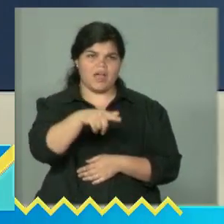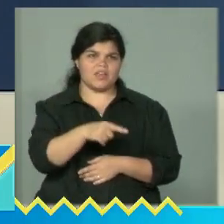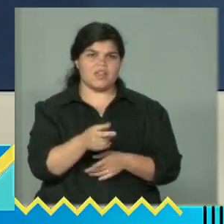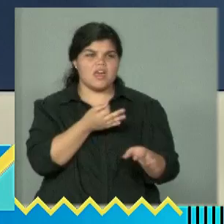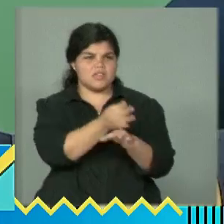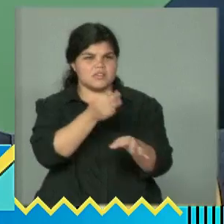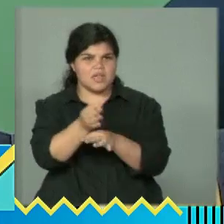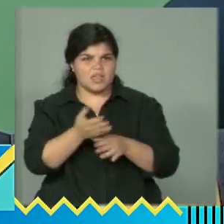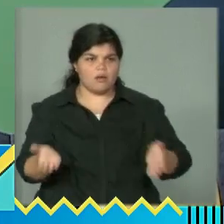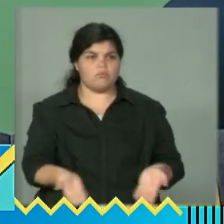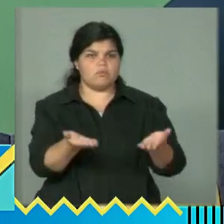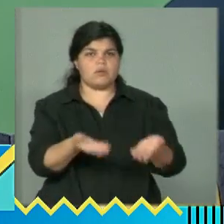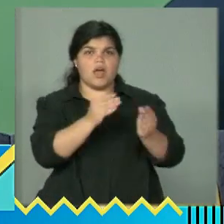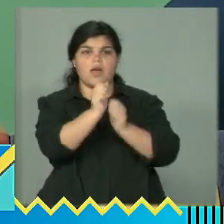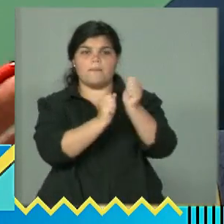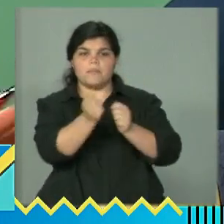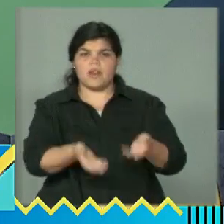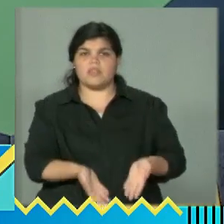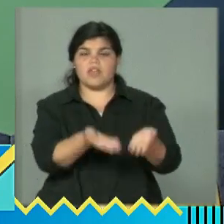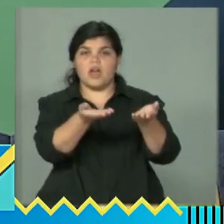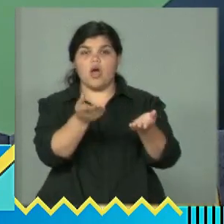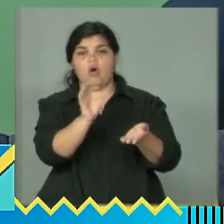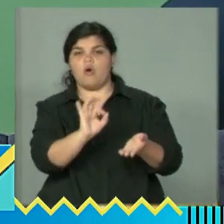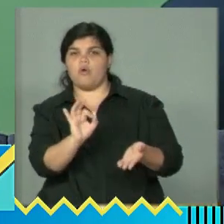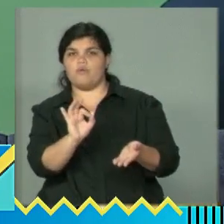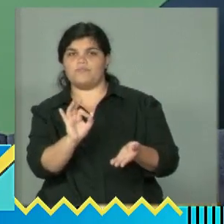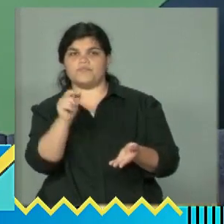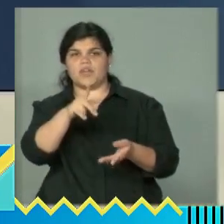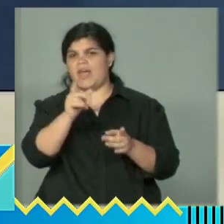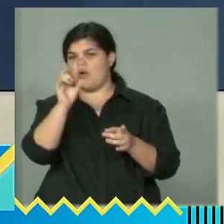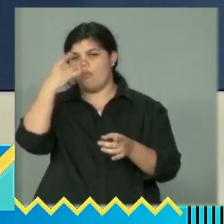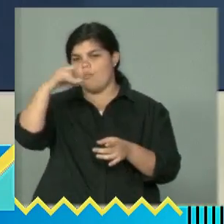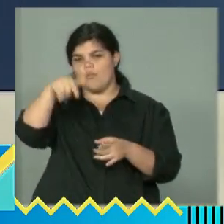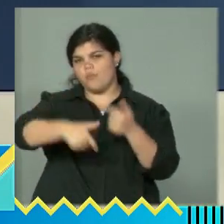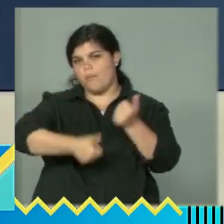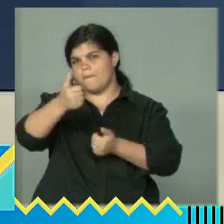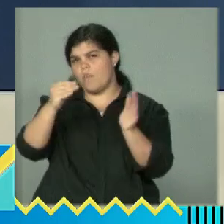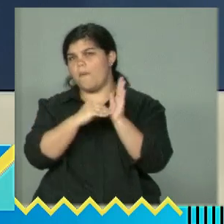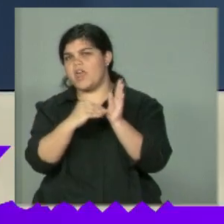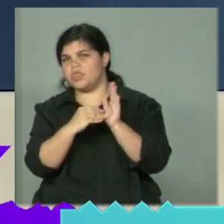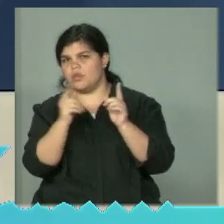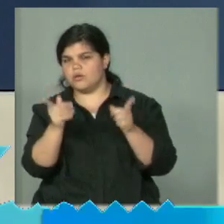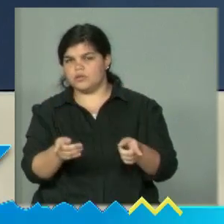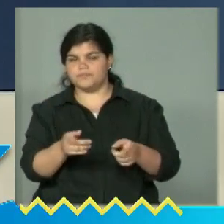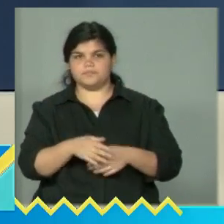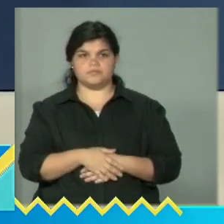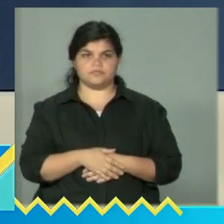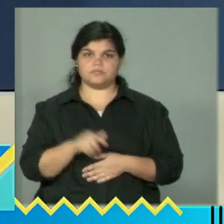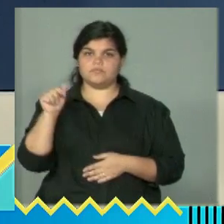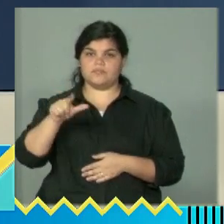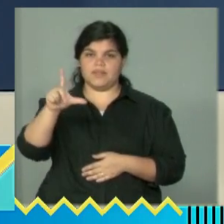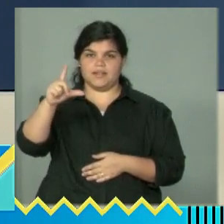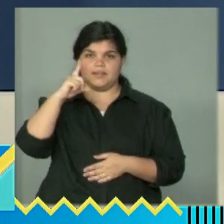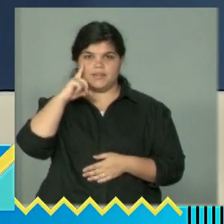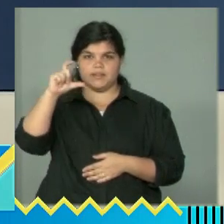los docentes? ¿Los impulsan a emprender? ¿O solamente son estas instancias como maratón? En el liceo, recalco que es una escuela